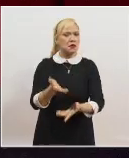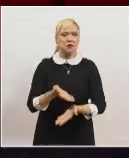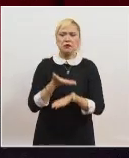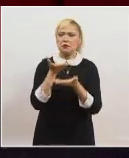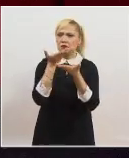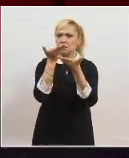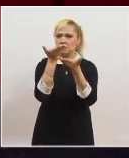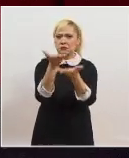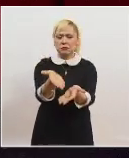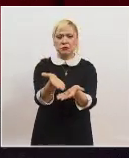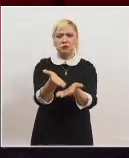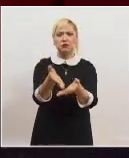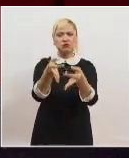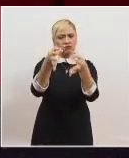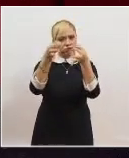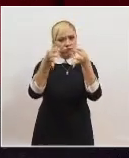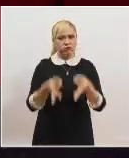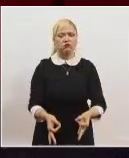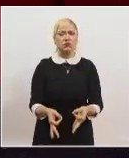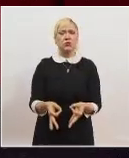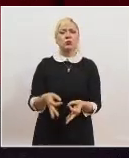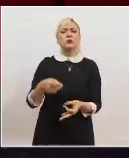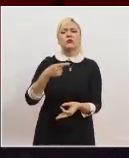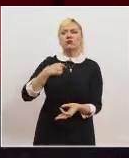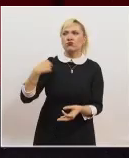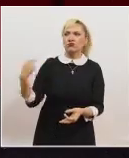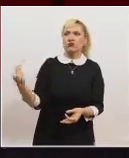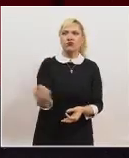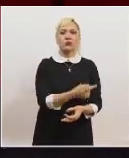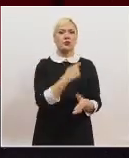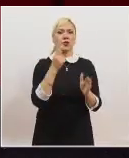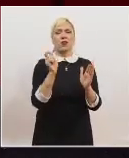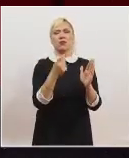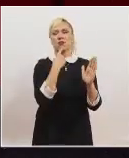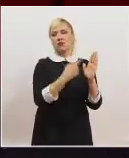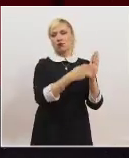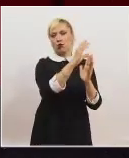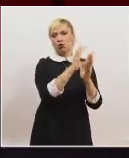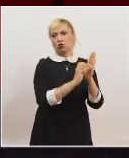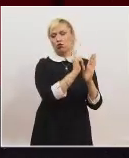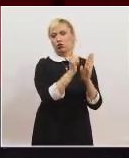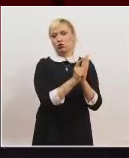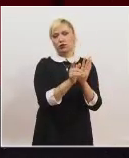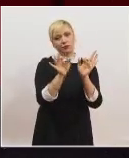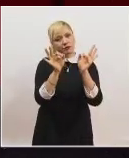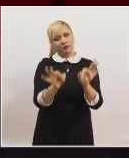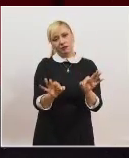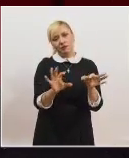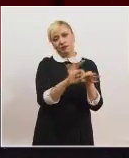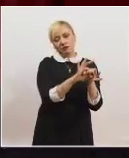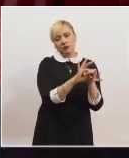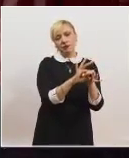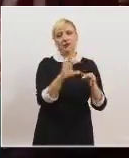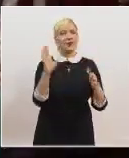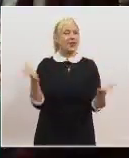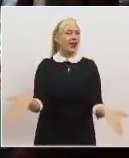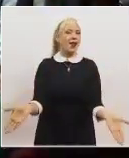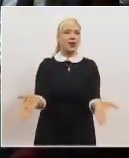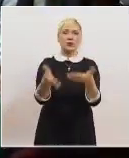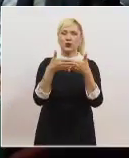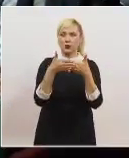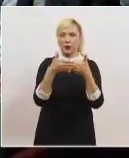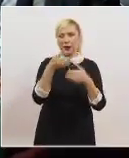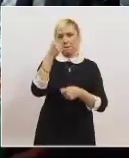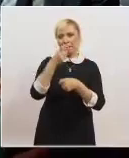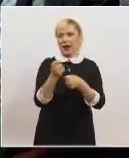garantizaremos la legitimidad de nuestra Constitución. En la clausura del primer Congreso Internacional